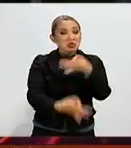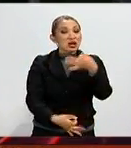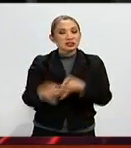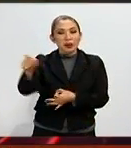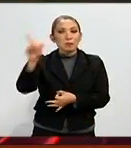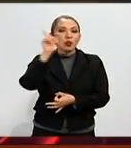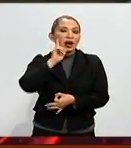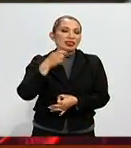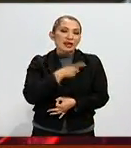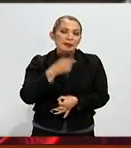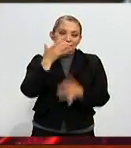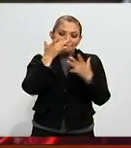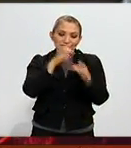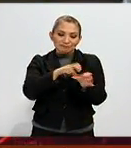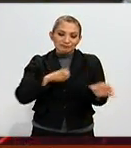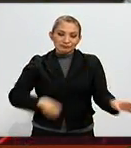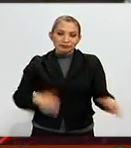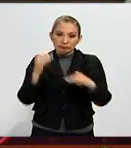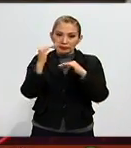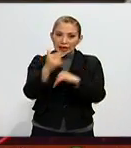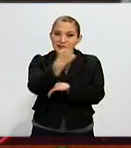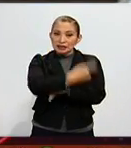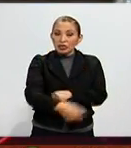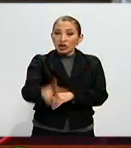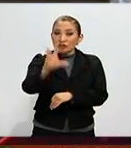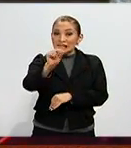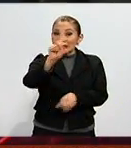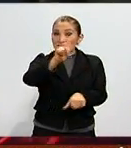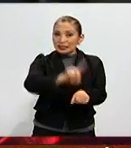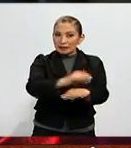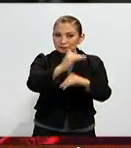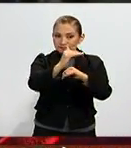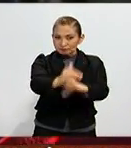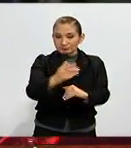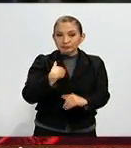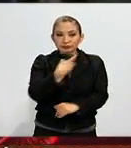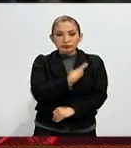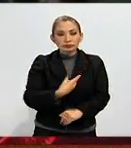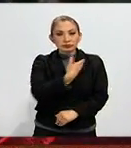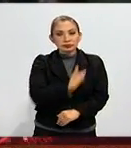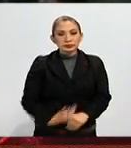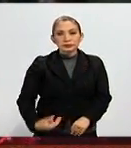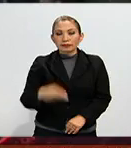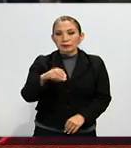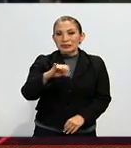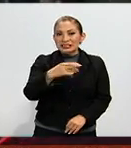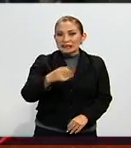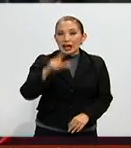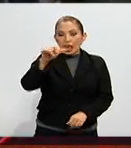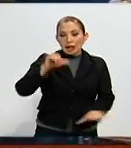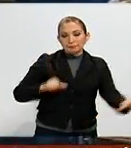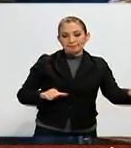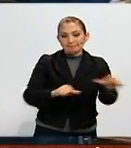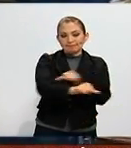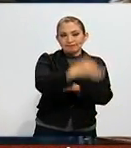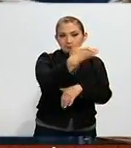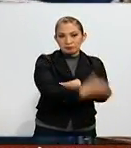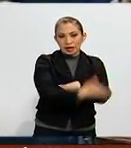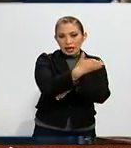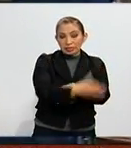deberá dejar el cargo por un periodo máximo de 180 días. El vicepresidente Michel Temer será quien la